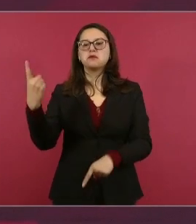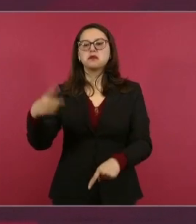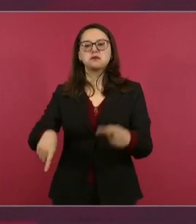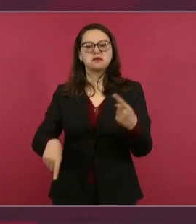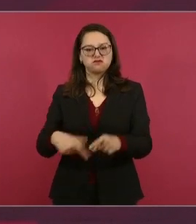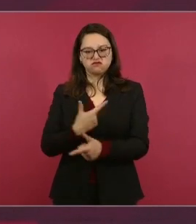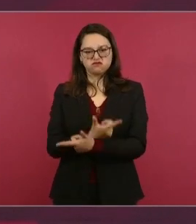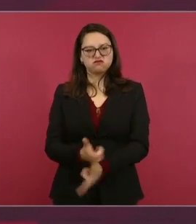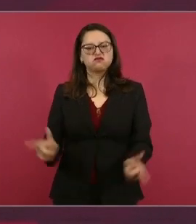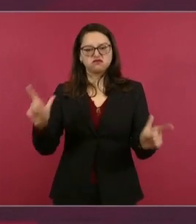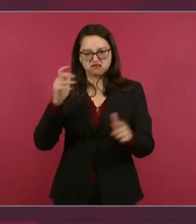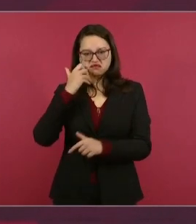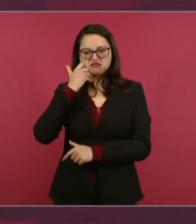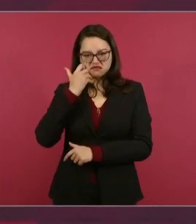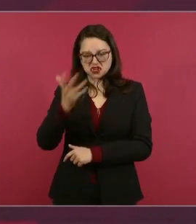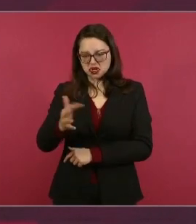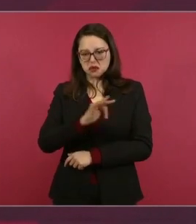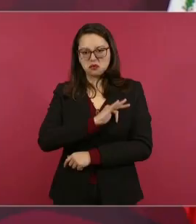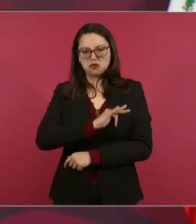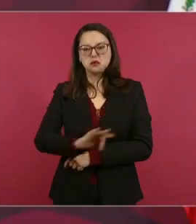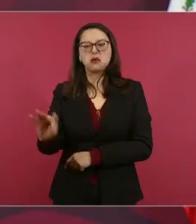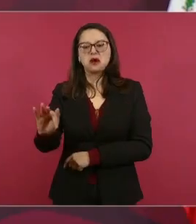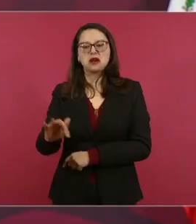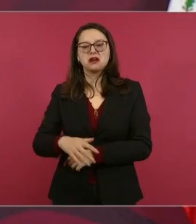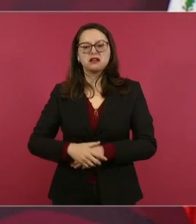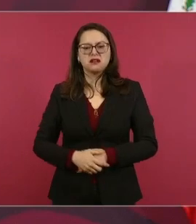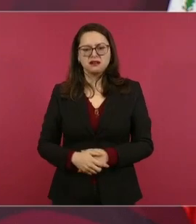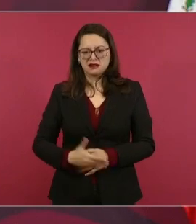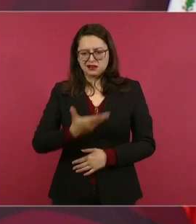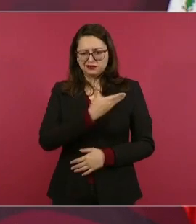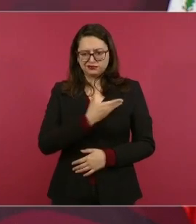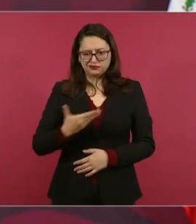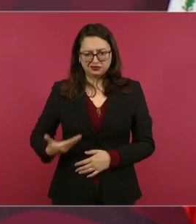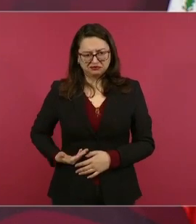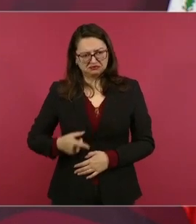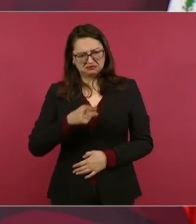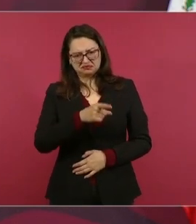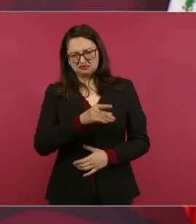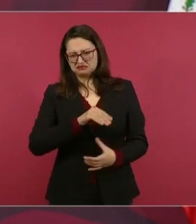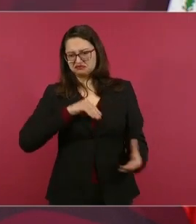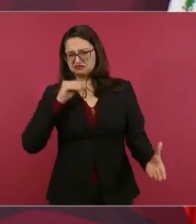lo que quisiera y que además nosotros no estábamos cumpliendo